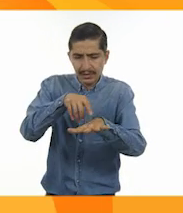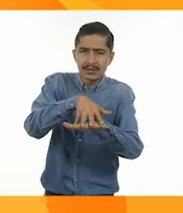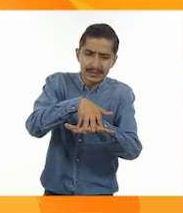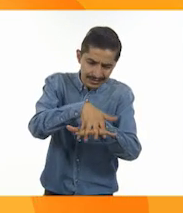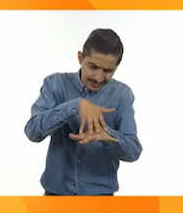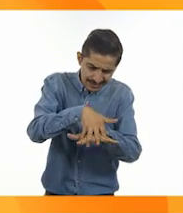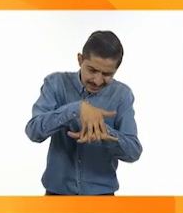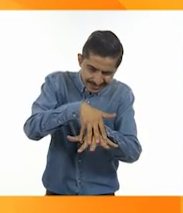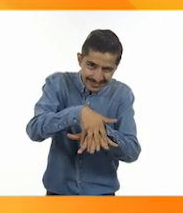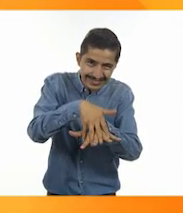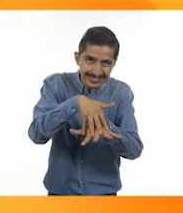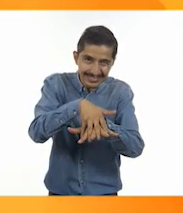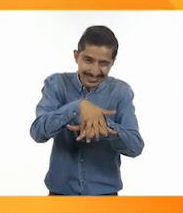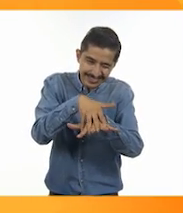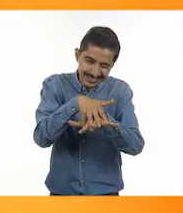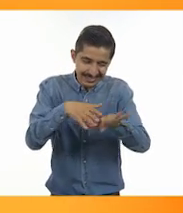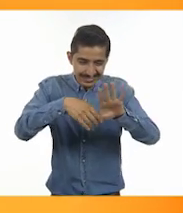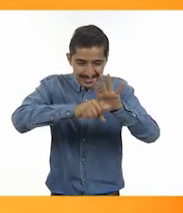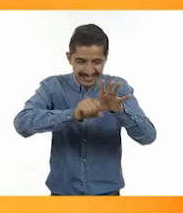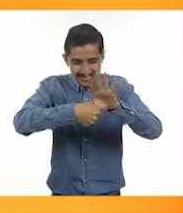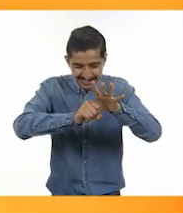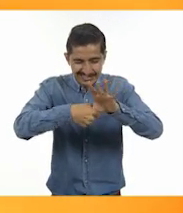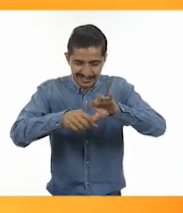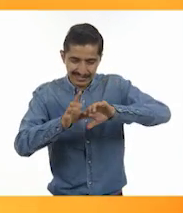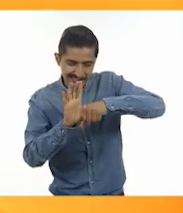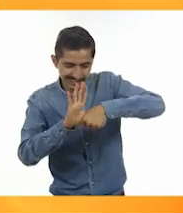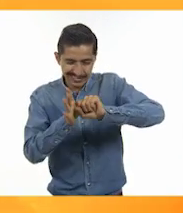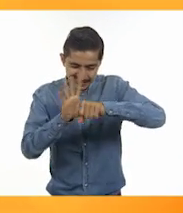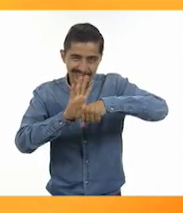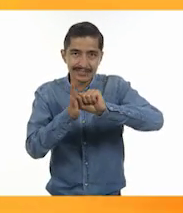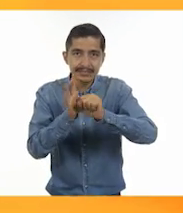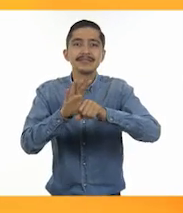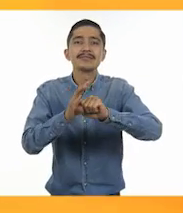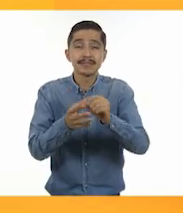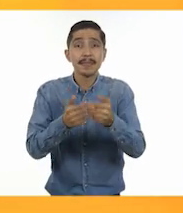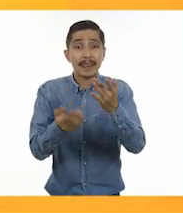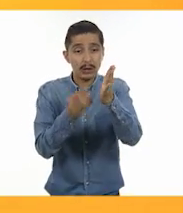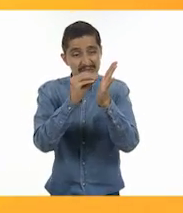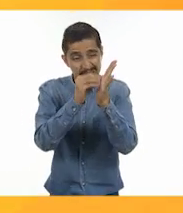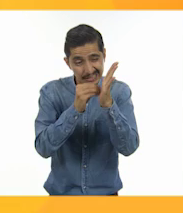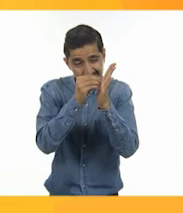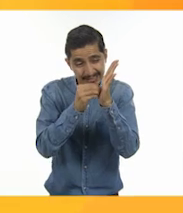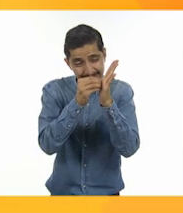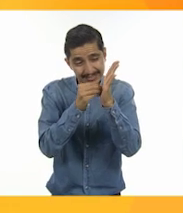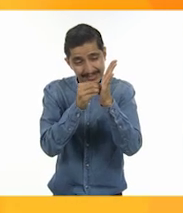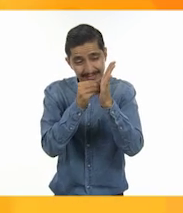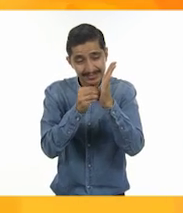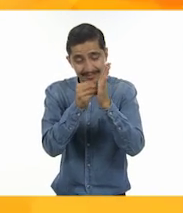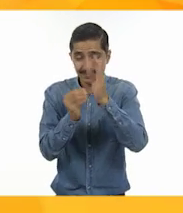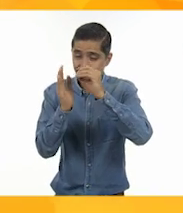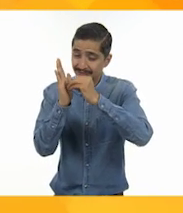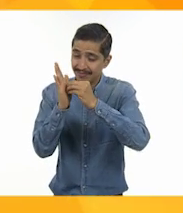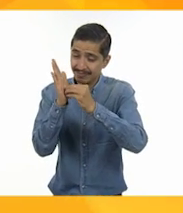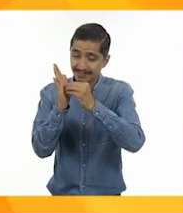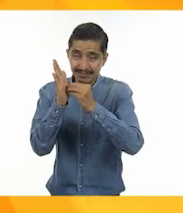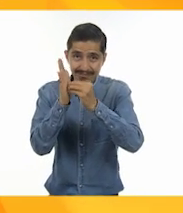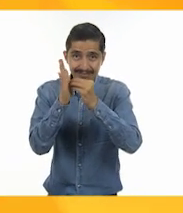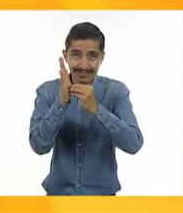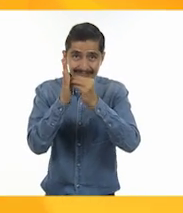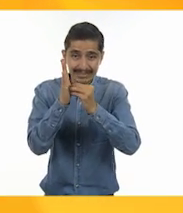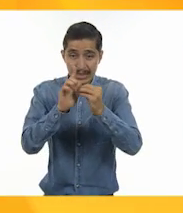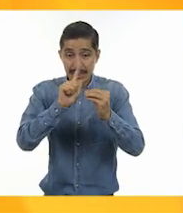la otra mano. Frota los dedos. Ahora haz como que rasguñas la palma de tus manos para lavar tus